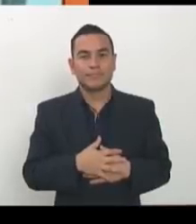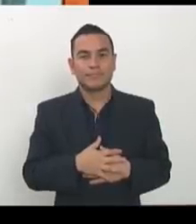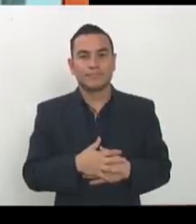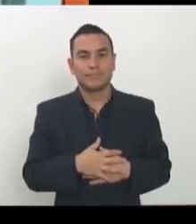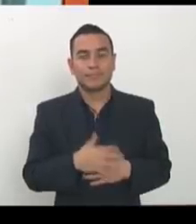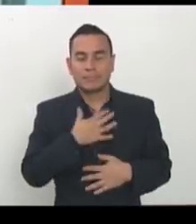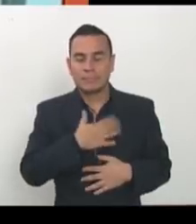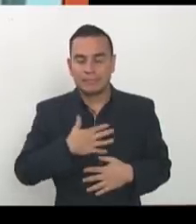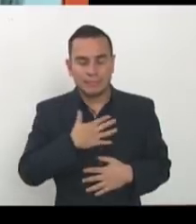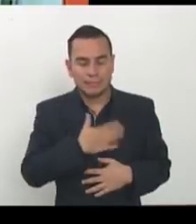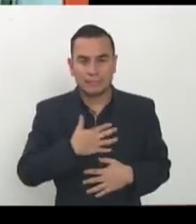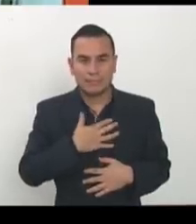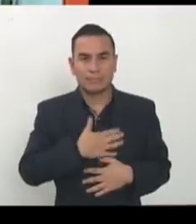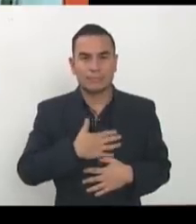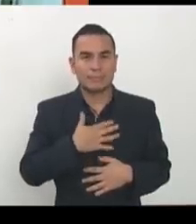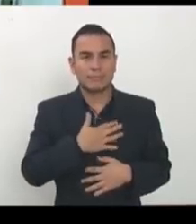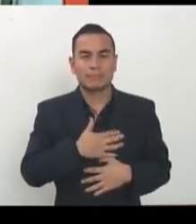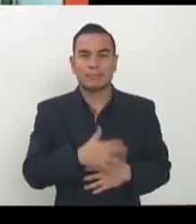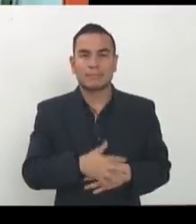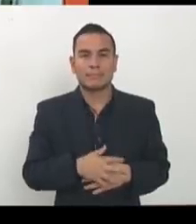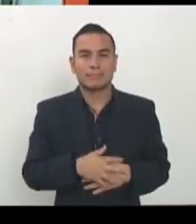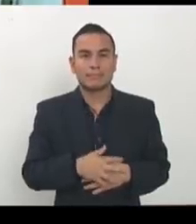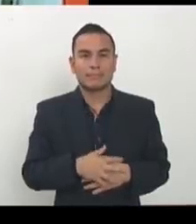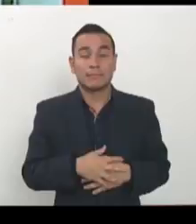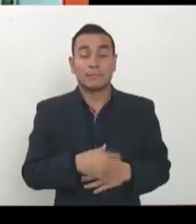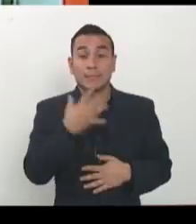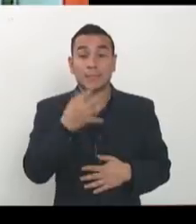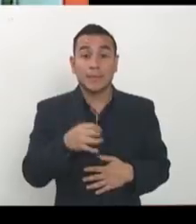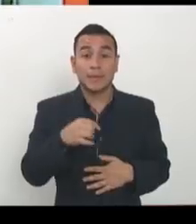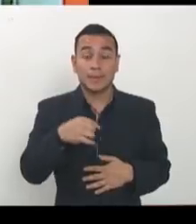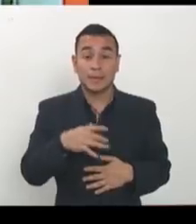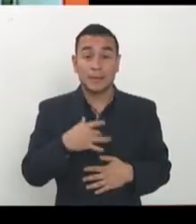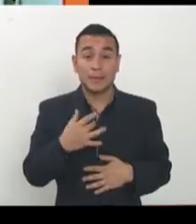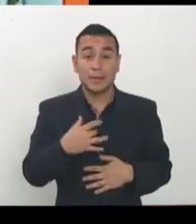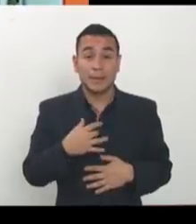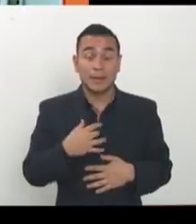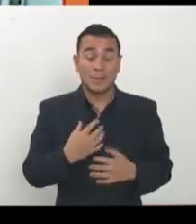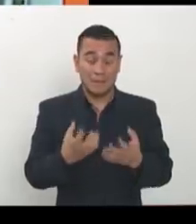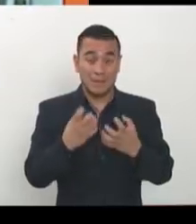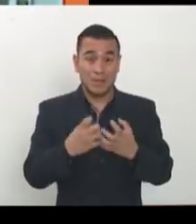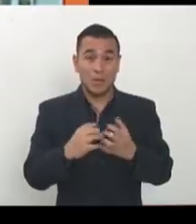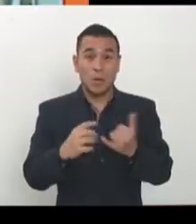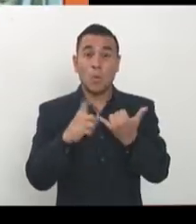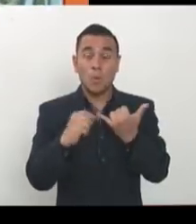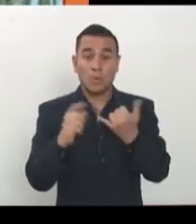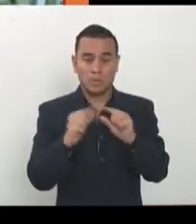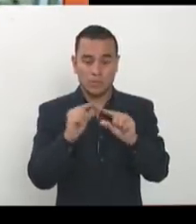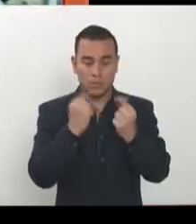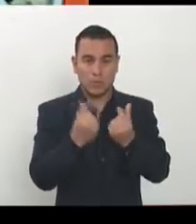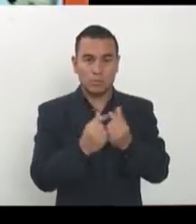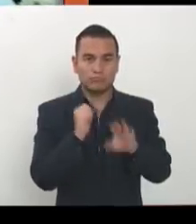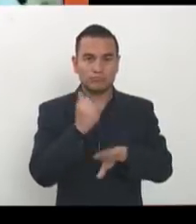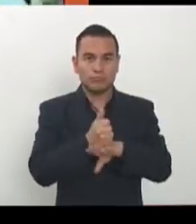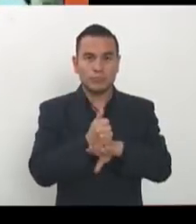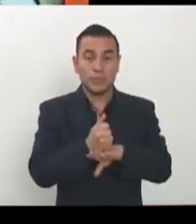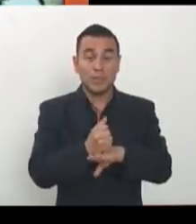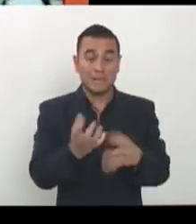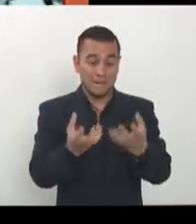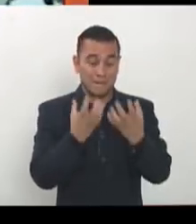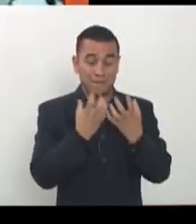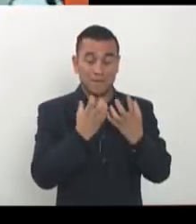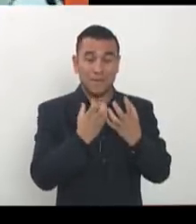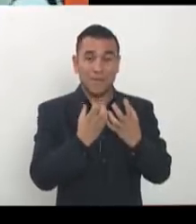pero concluyó que estoy en un montón de grupos de whatsapp con médicos de toda españa médico